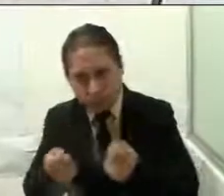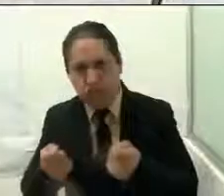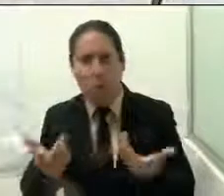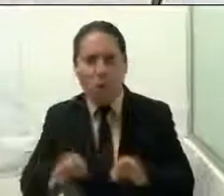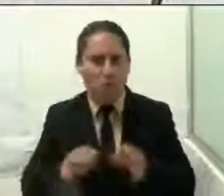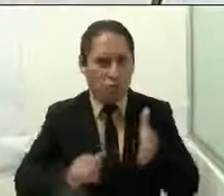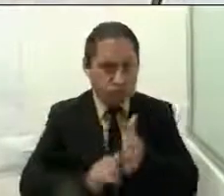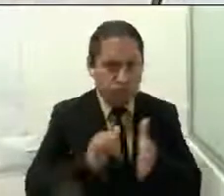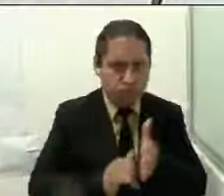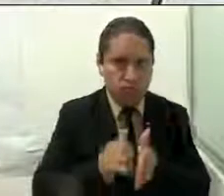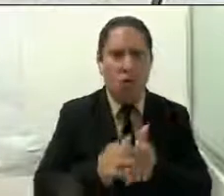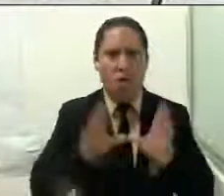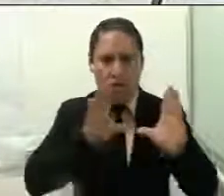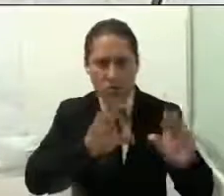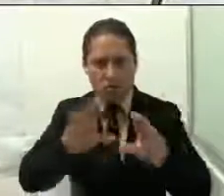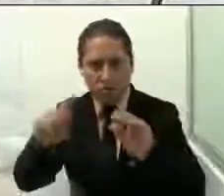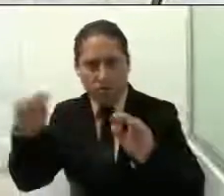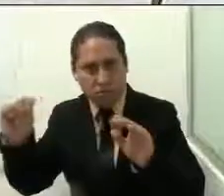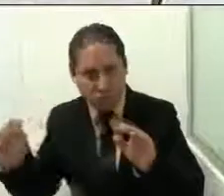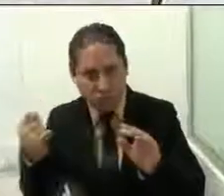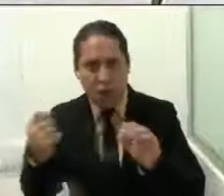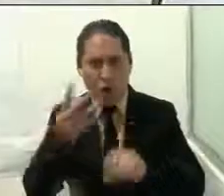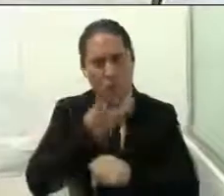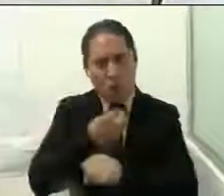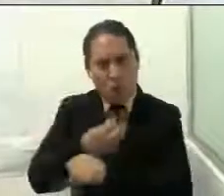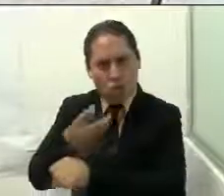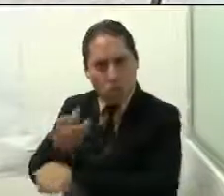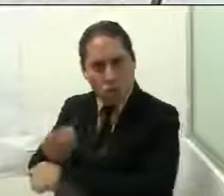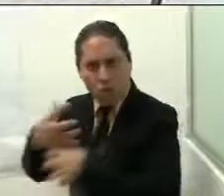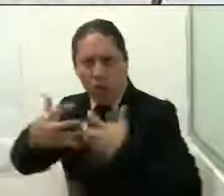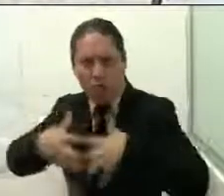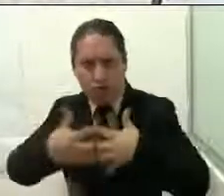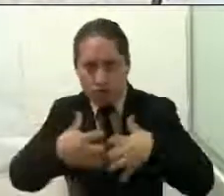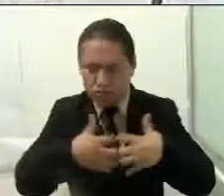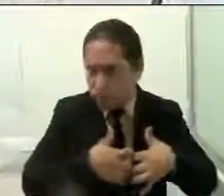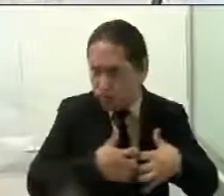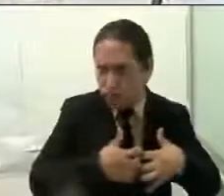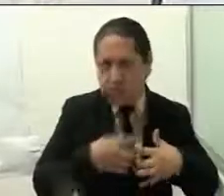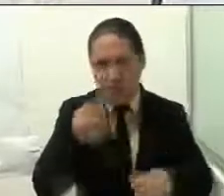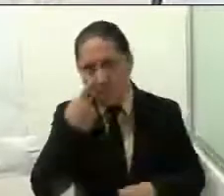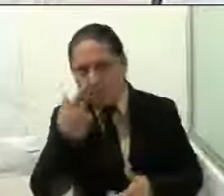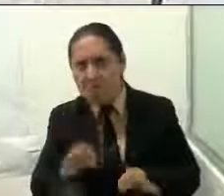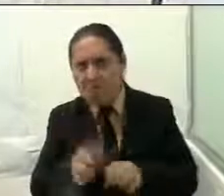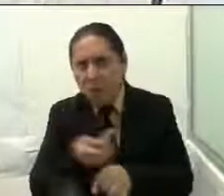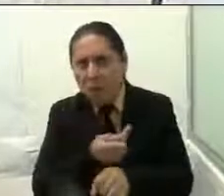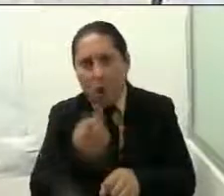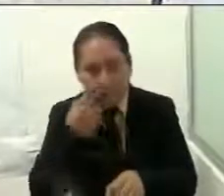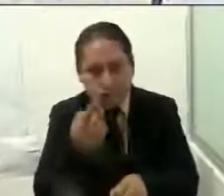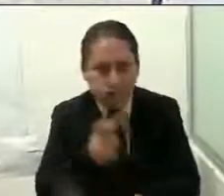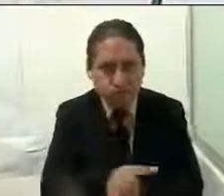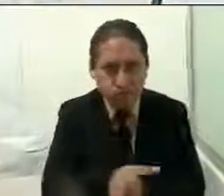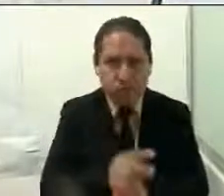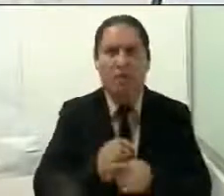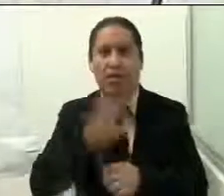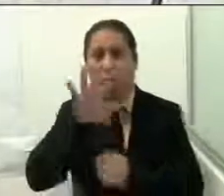asesoría técnica reparación de maquinaria y su diagnóstico asimismo en cinco